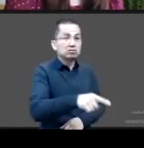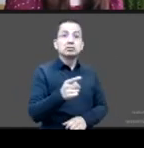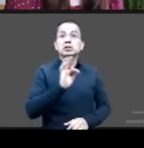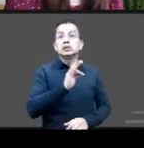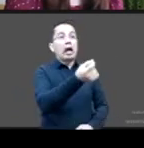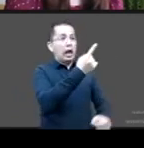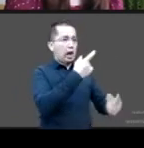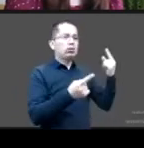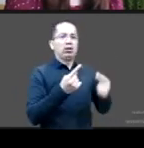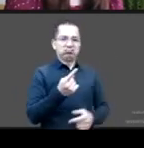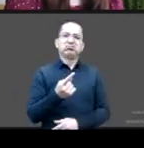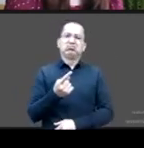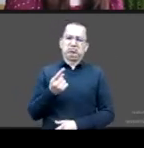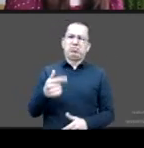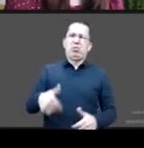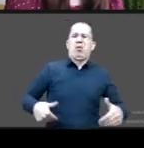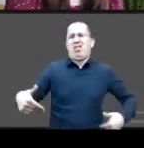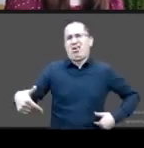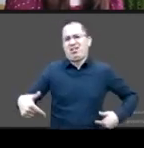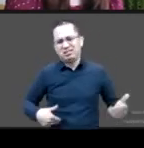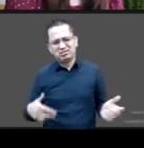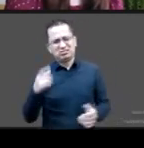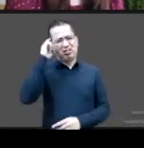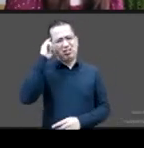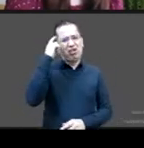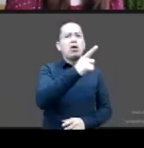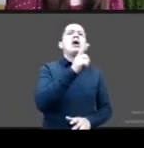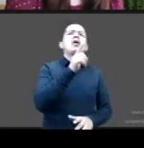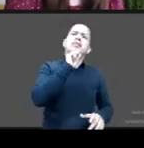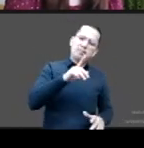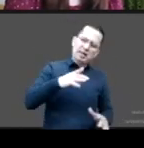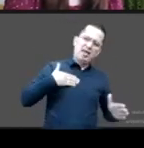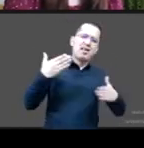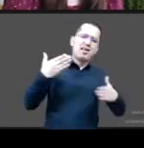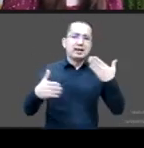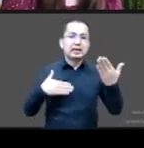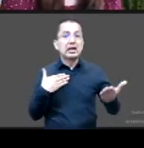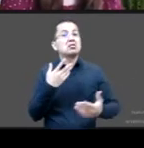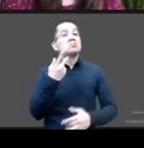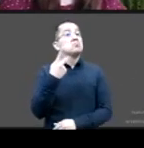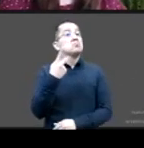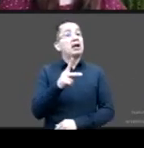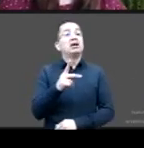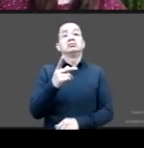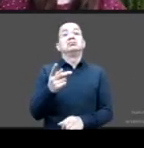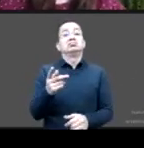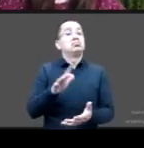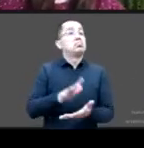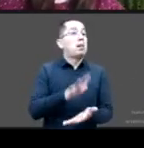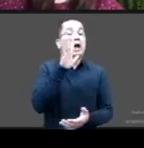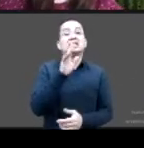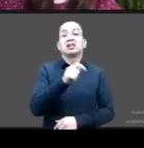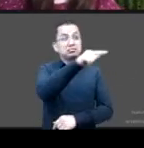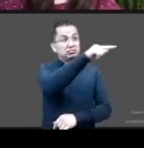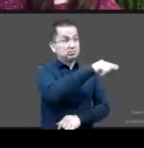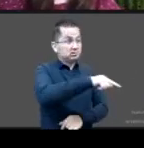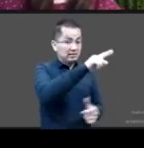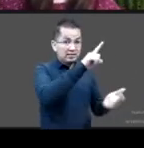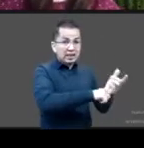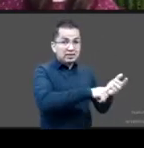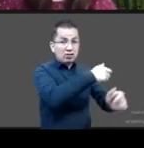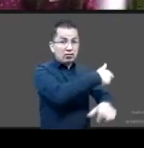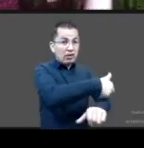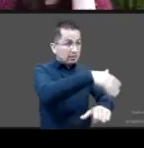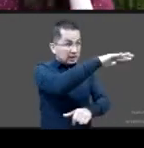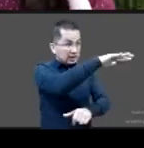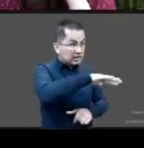muchas emociones distintas y sobre todo tuvieron que enfrentarse a la vivencia en su familia y a